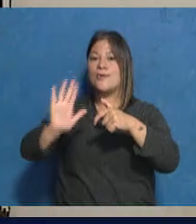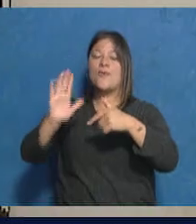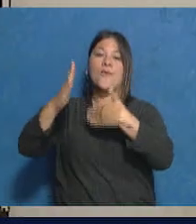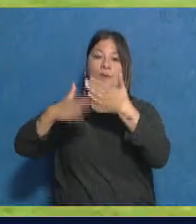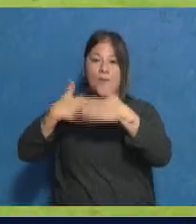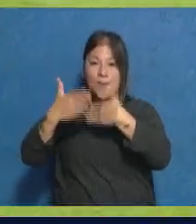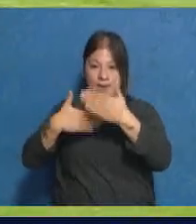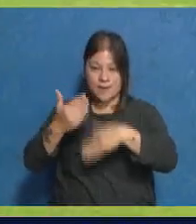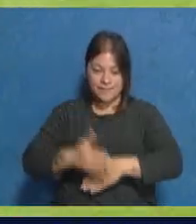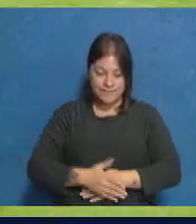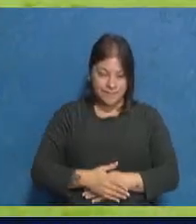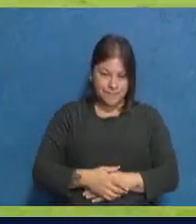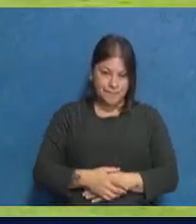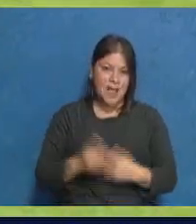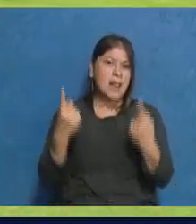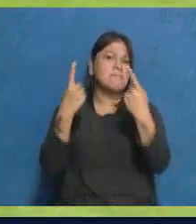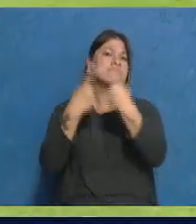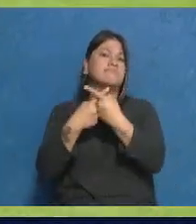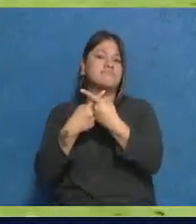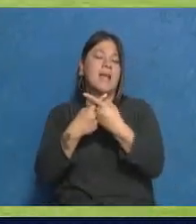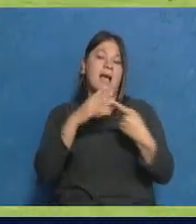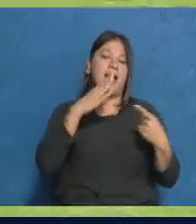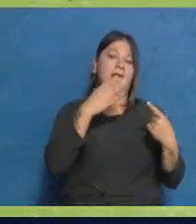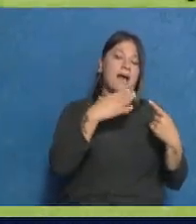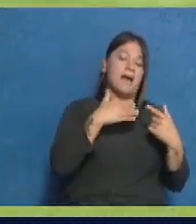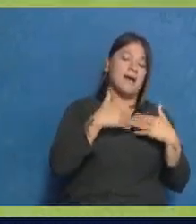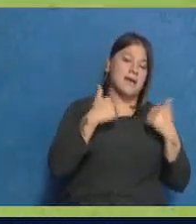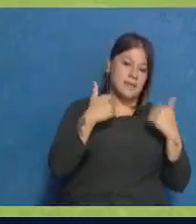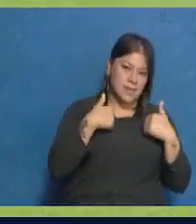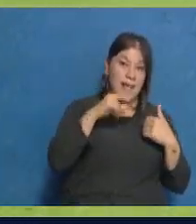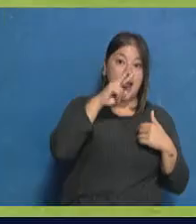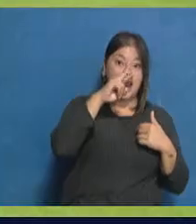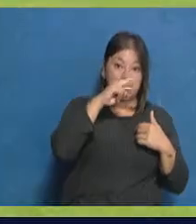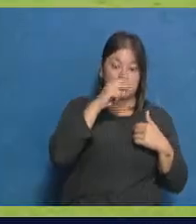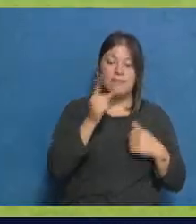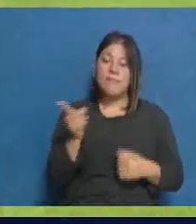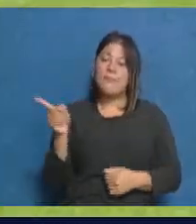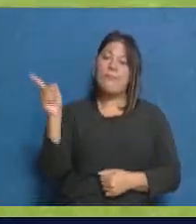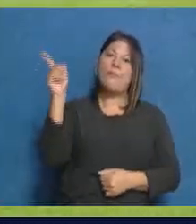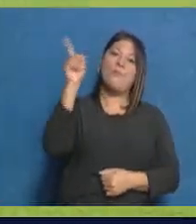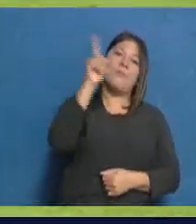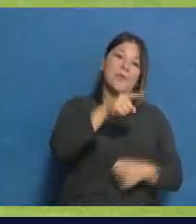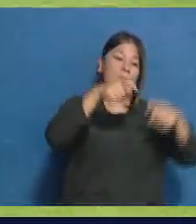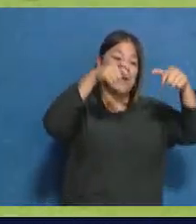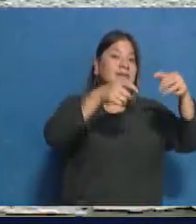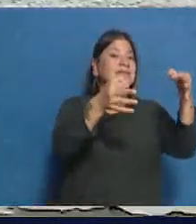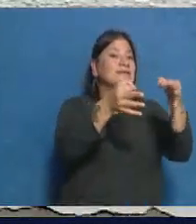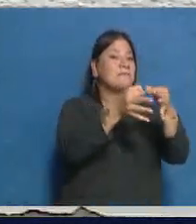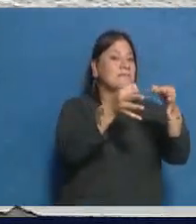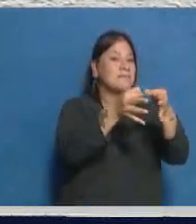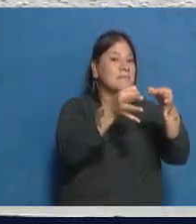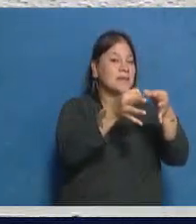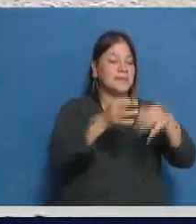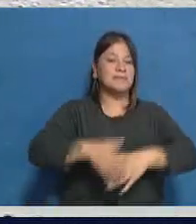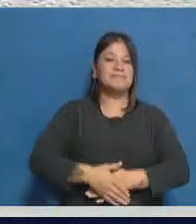Tomba, el partido que sería frente a Gimnasia de La Plata. Ahora, volvemos al Malvinas Argentinas para decirles